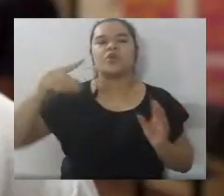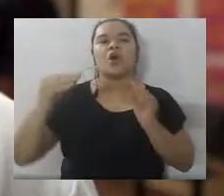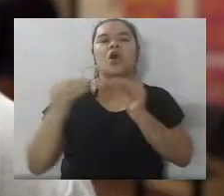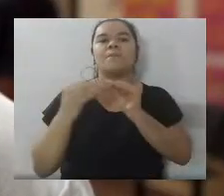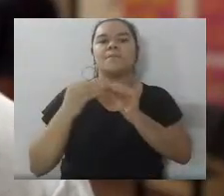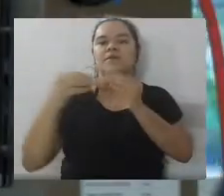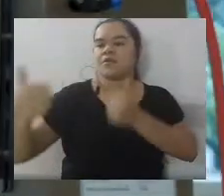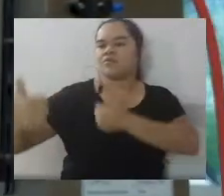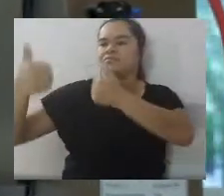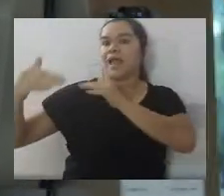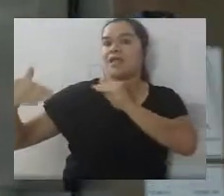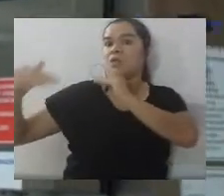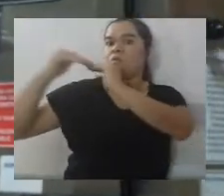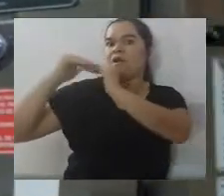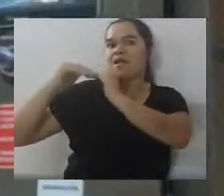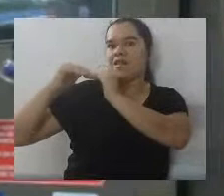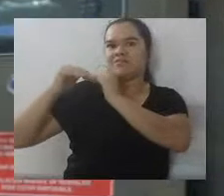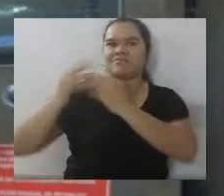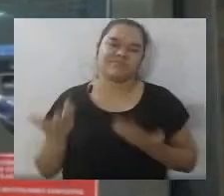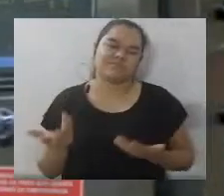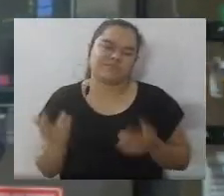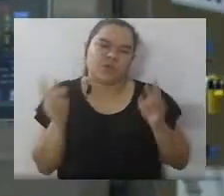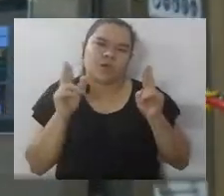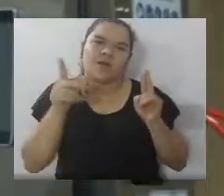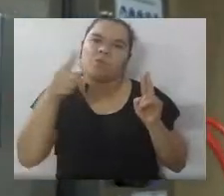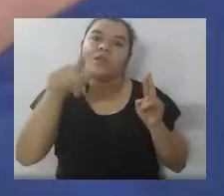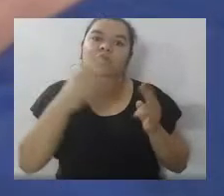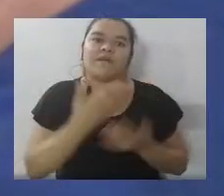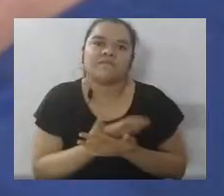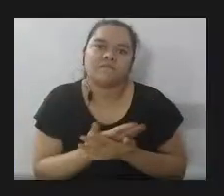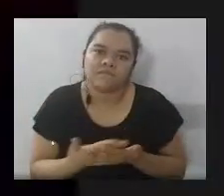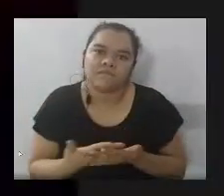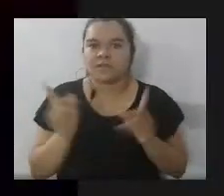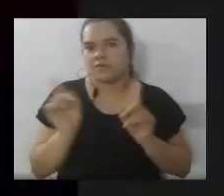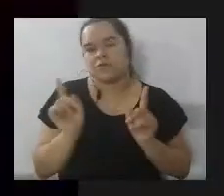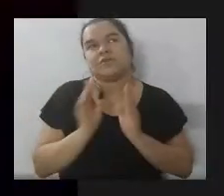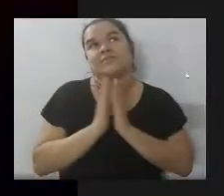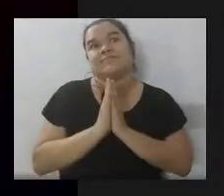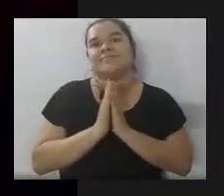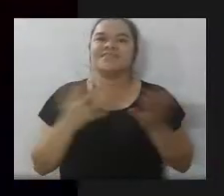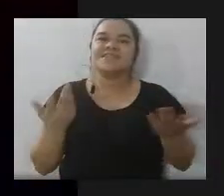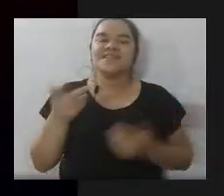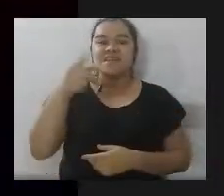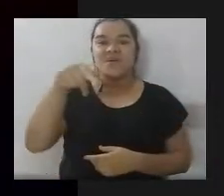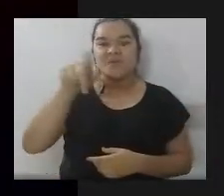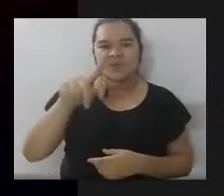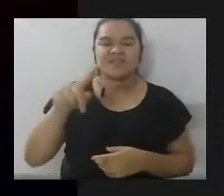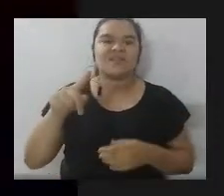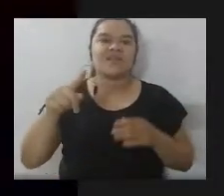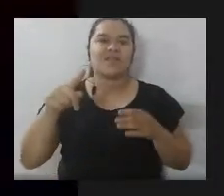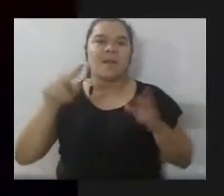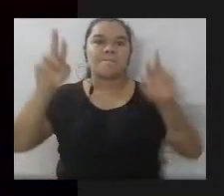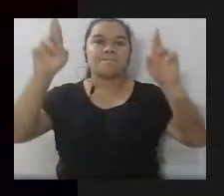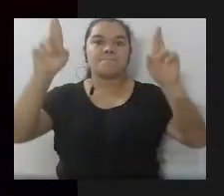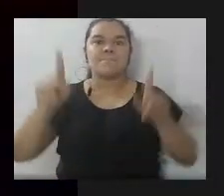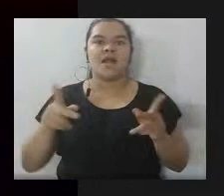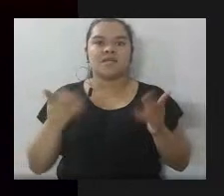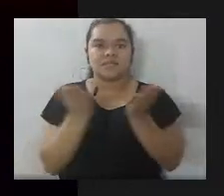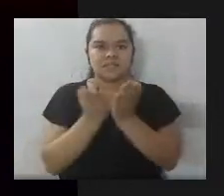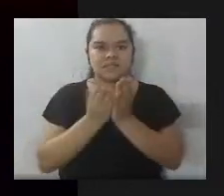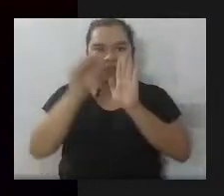Chicos, espero no haberlos aburrido, estamos a disposición, existe en la página web el plan de estudio de la